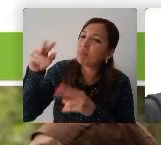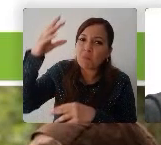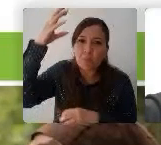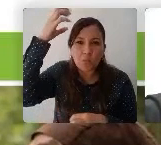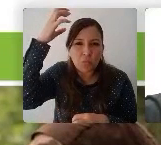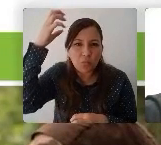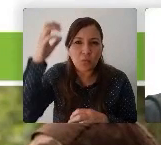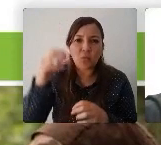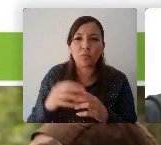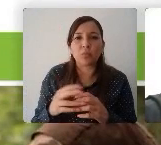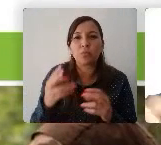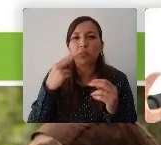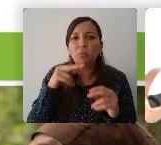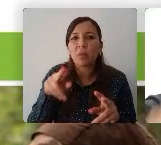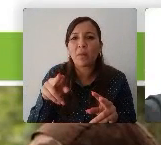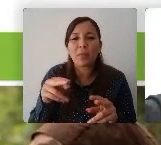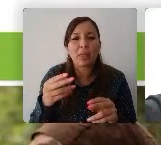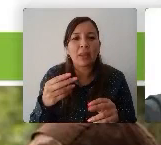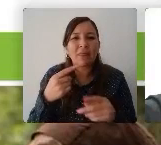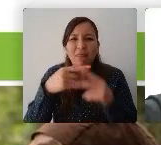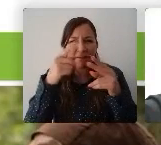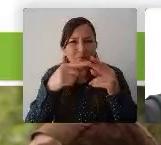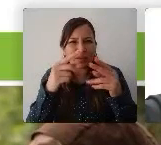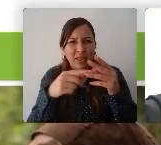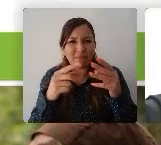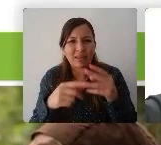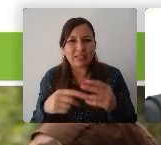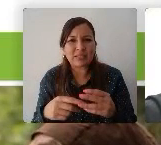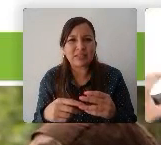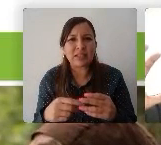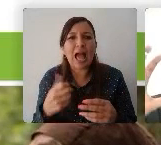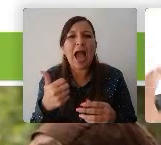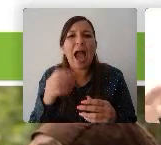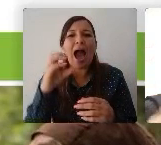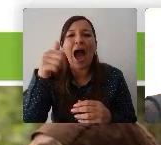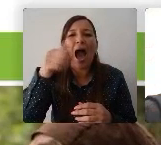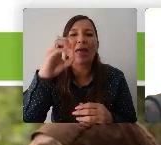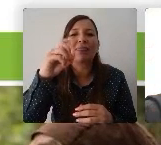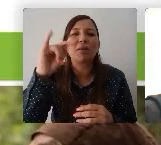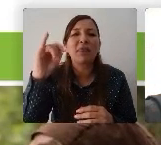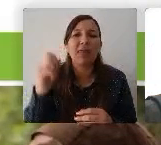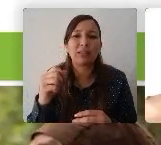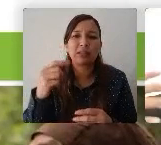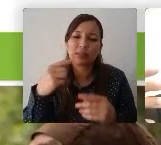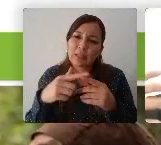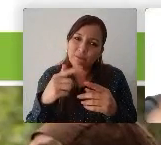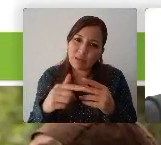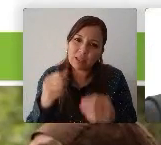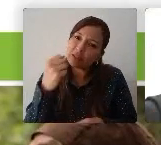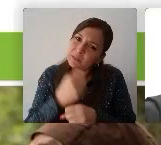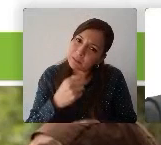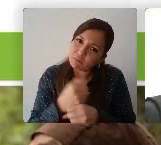ecosistema, pero la diferencia es que dos emprendedores con